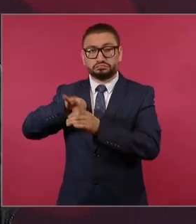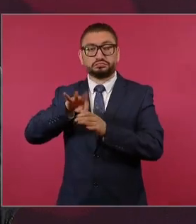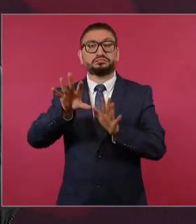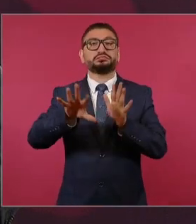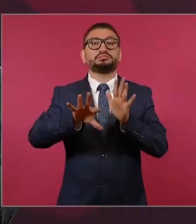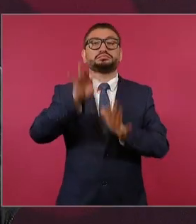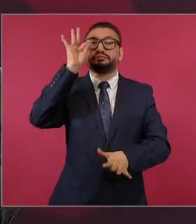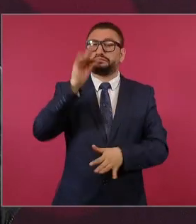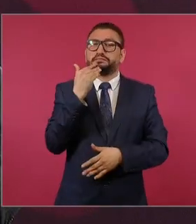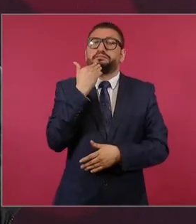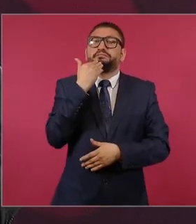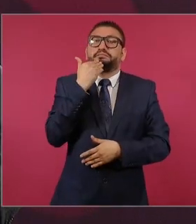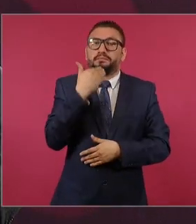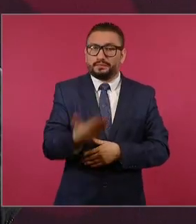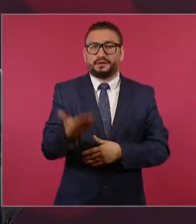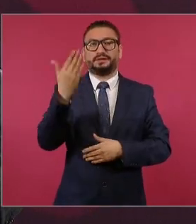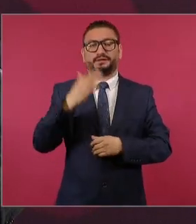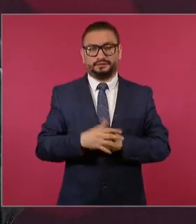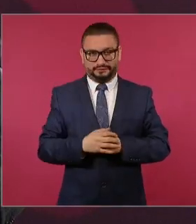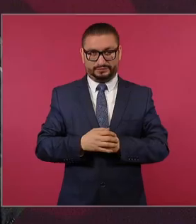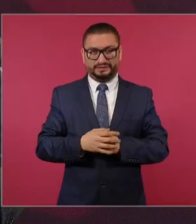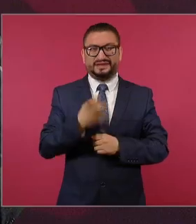Esa es otra prueba